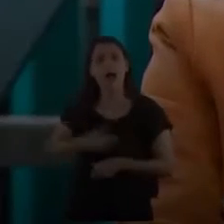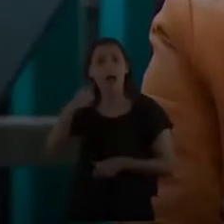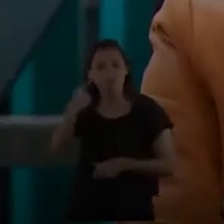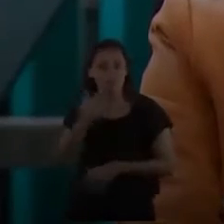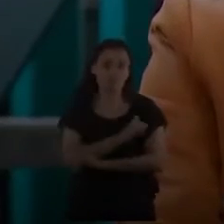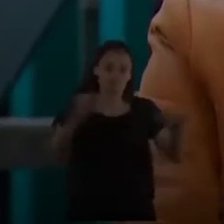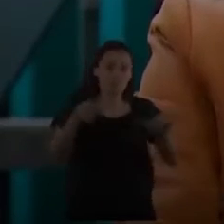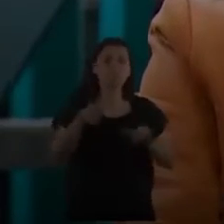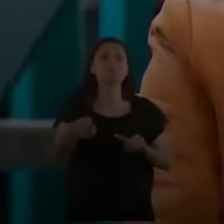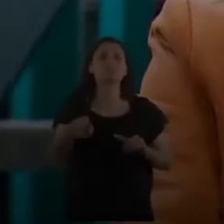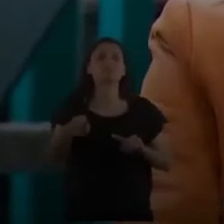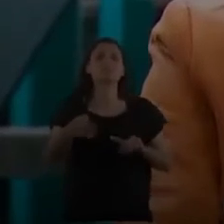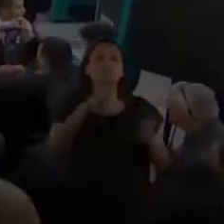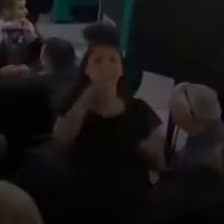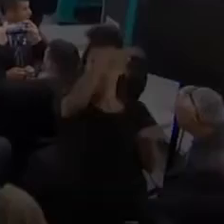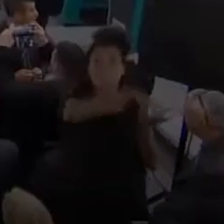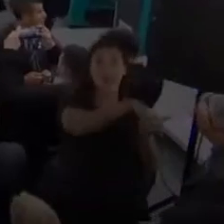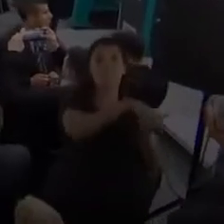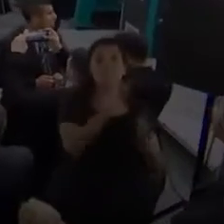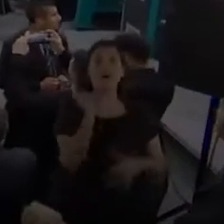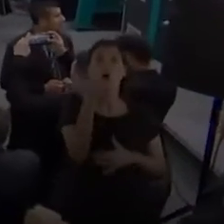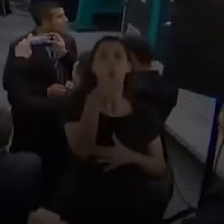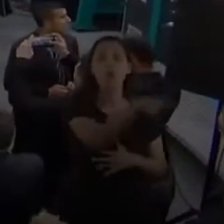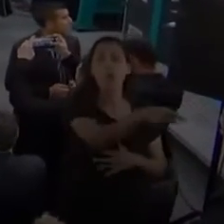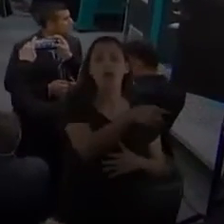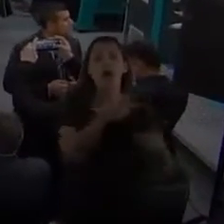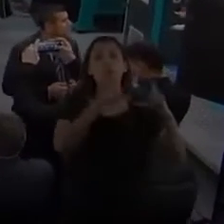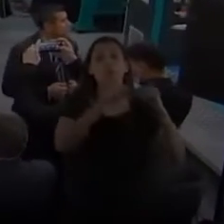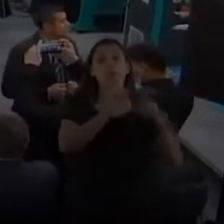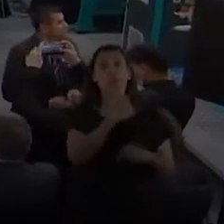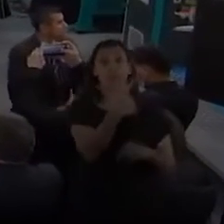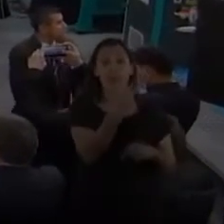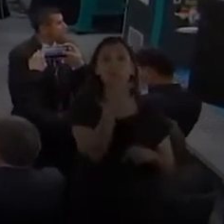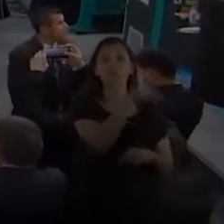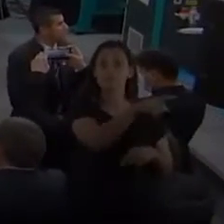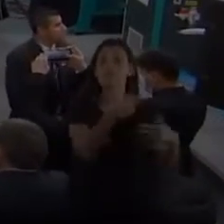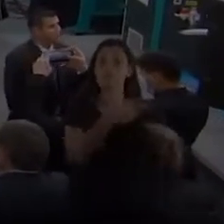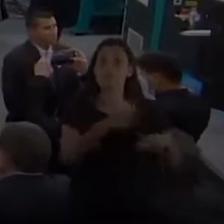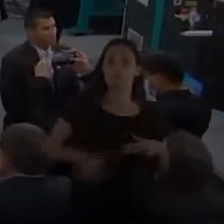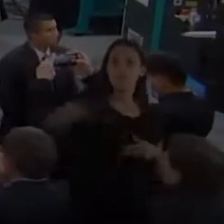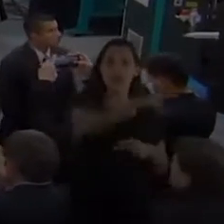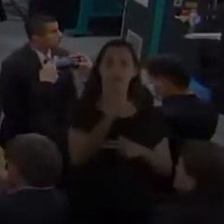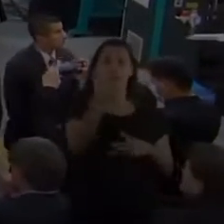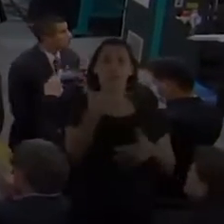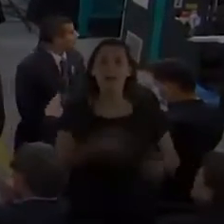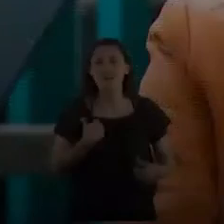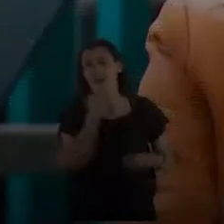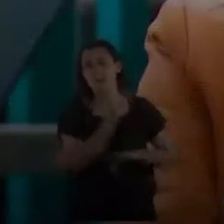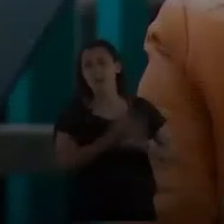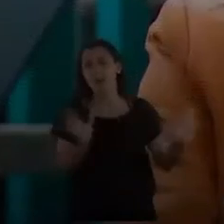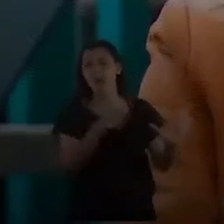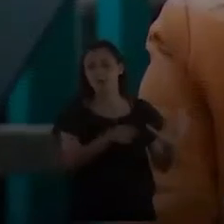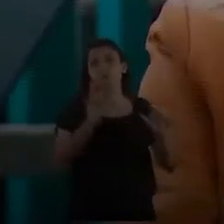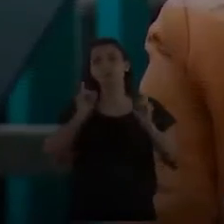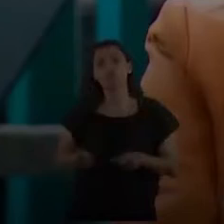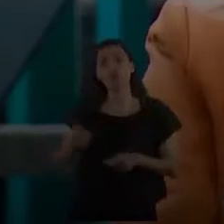Fernández, la planta eólica número 3, ahí en Araujo, en el parque. Realmente maravilloso cómo